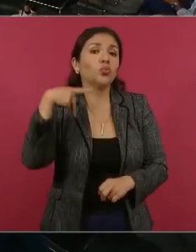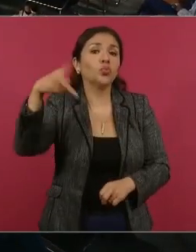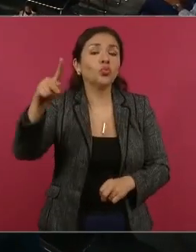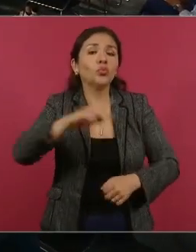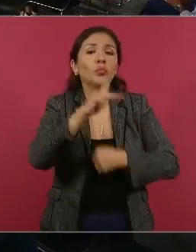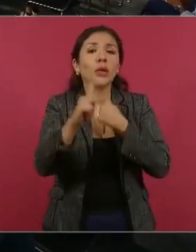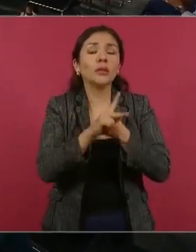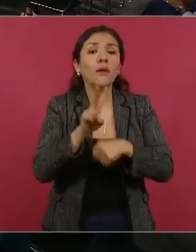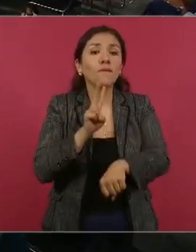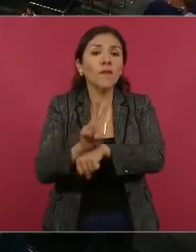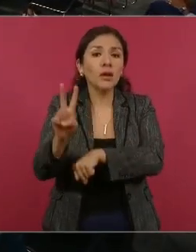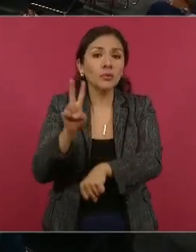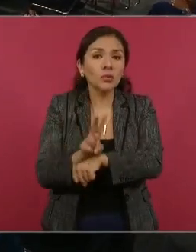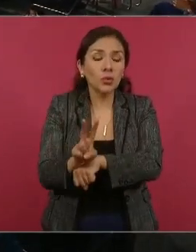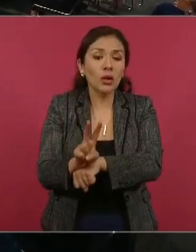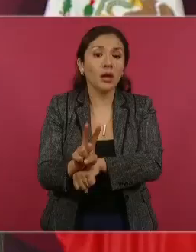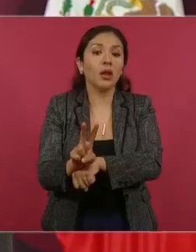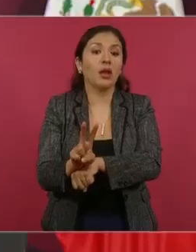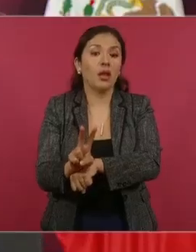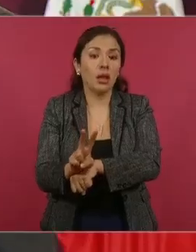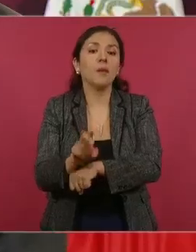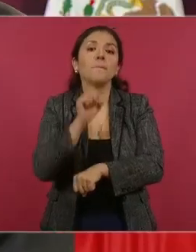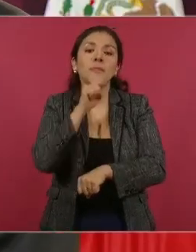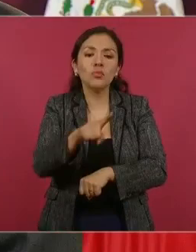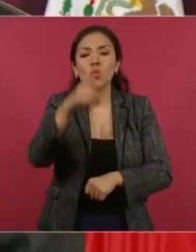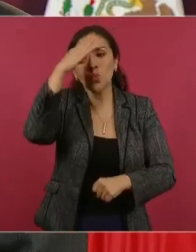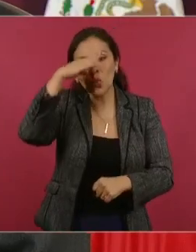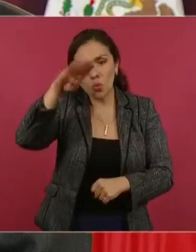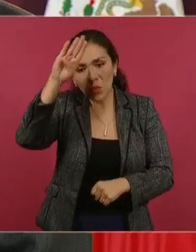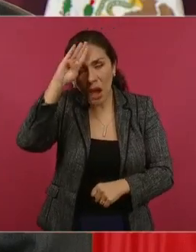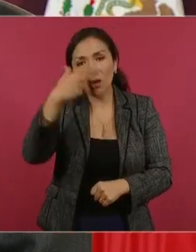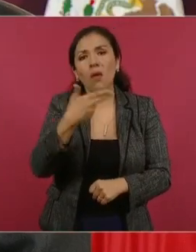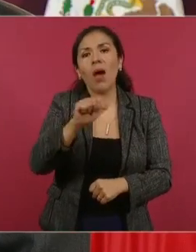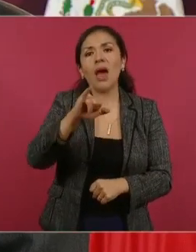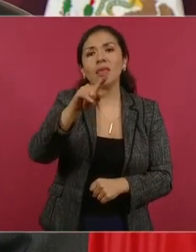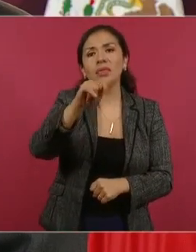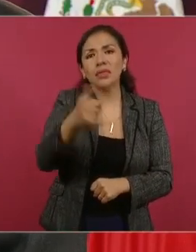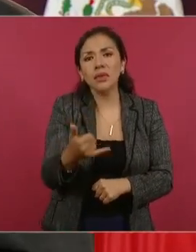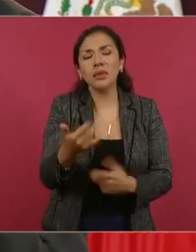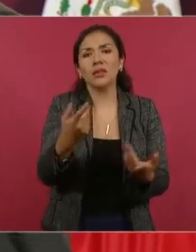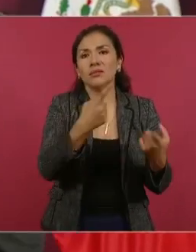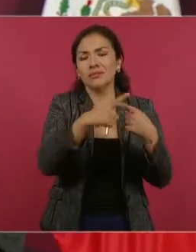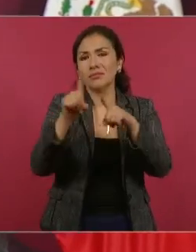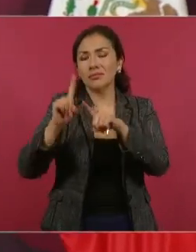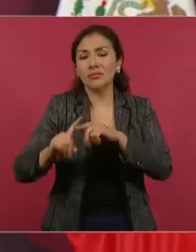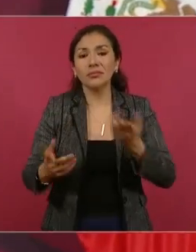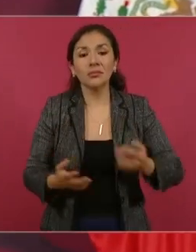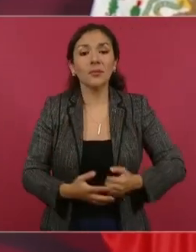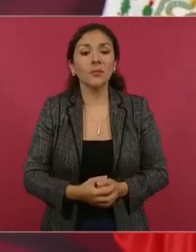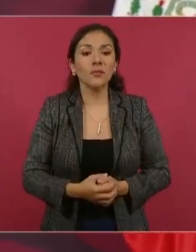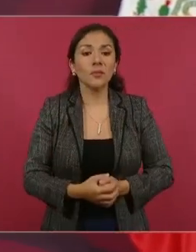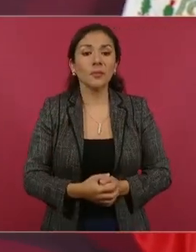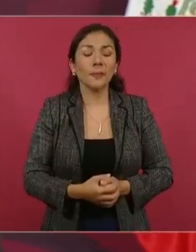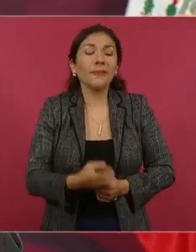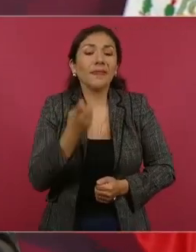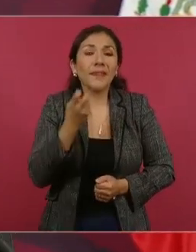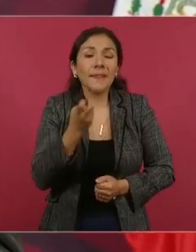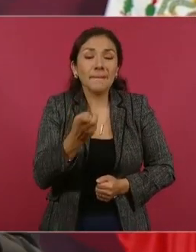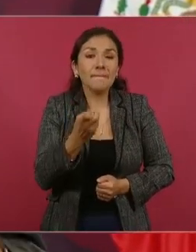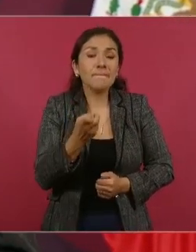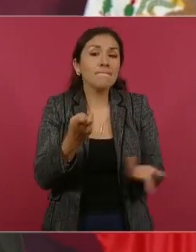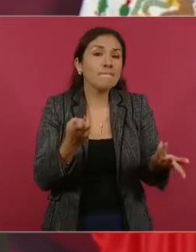venezolanos, también cubanos, haitianos. Entonces,